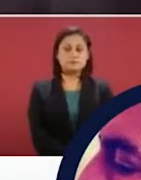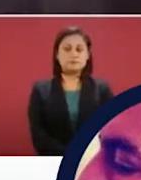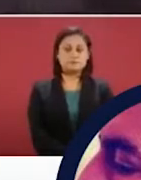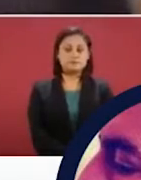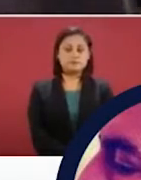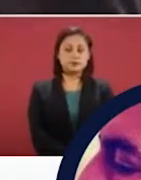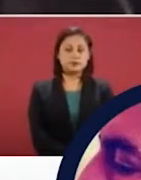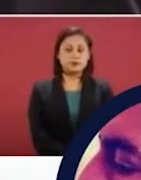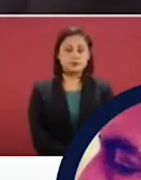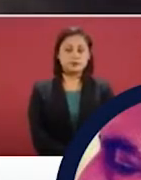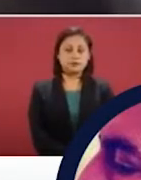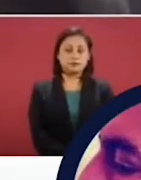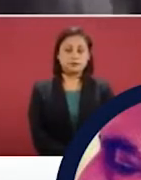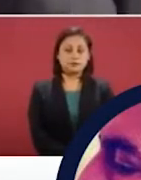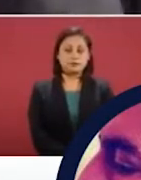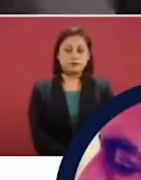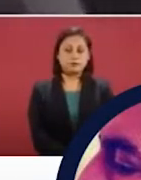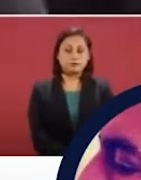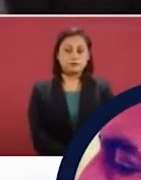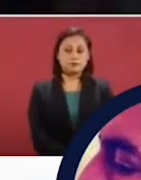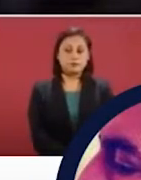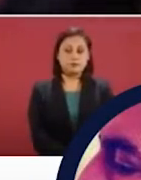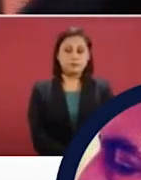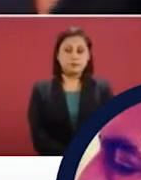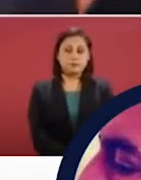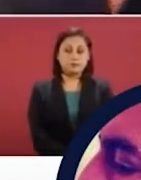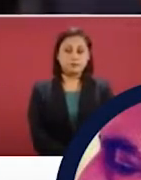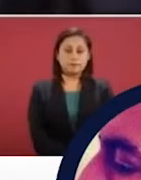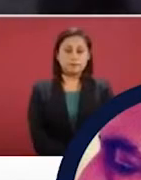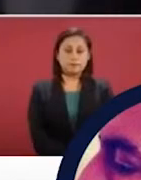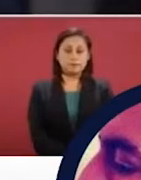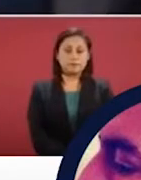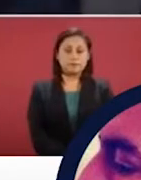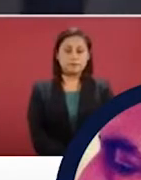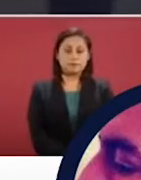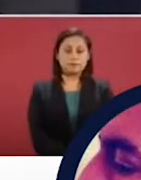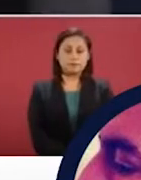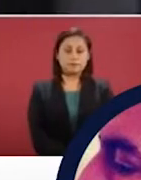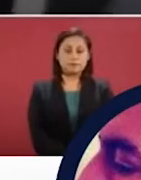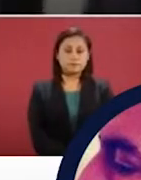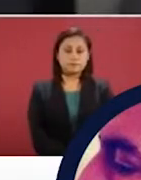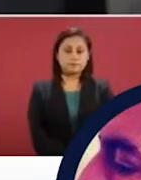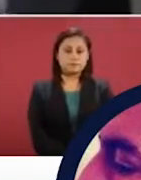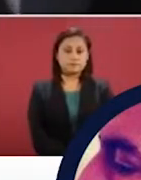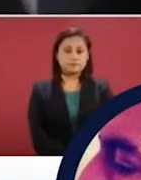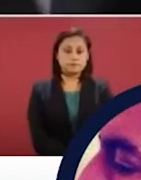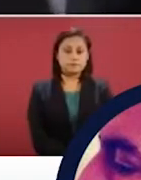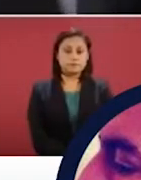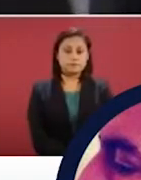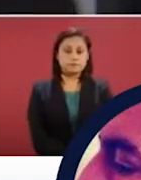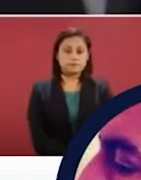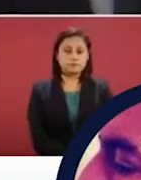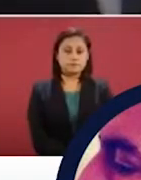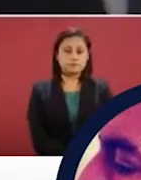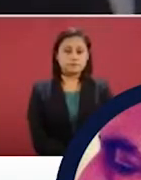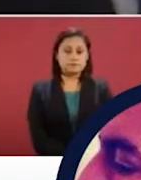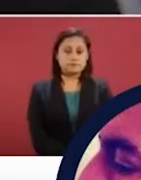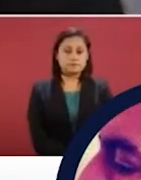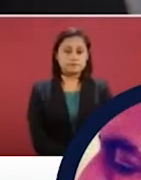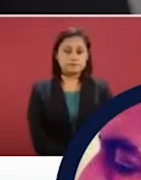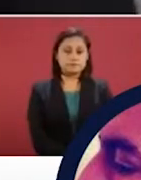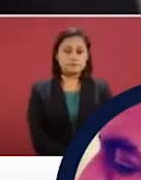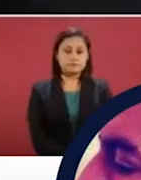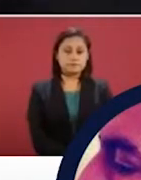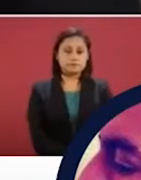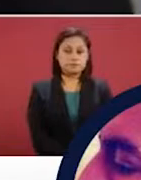ellos prevén que ya con esto empiece a detonar el crecimiento económico. Y otro síntoma de los que se tienen que leer con mucho interés